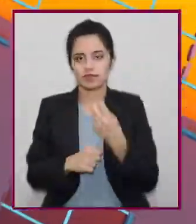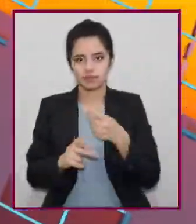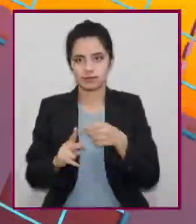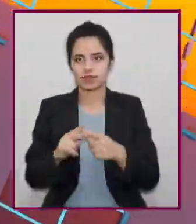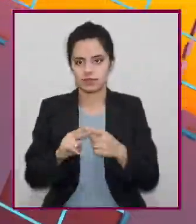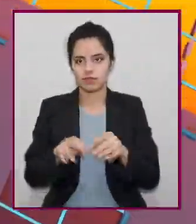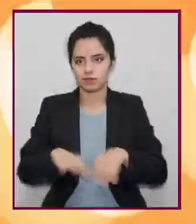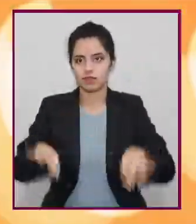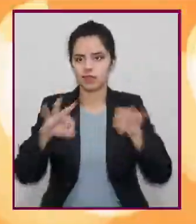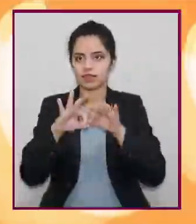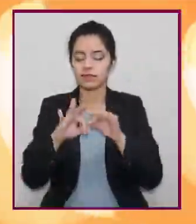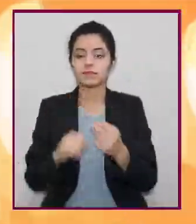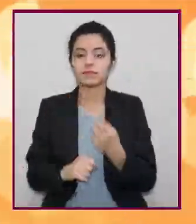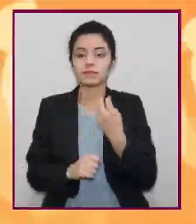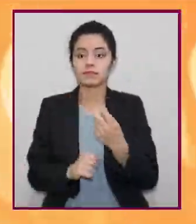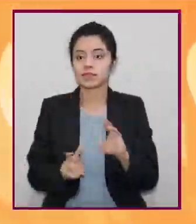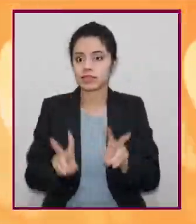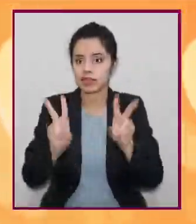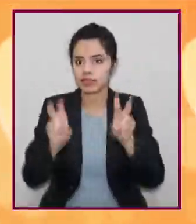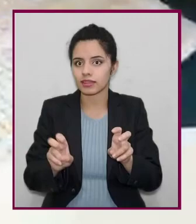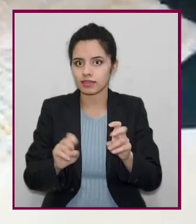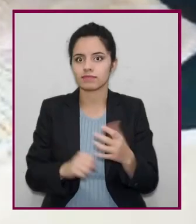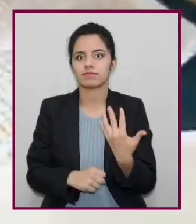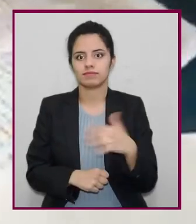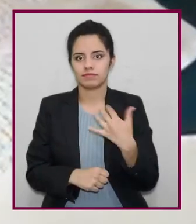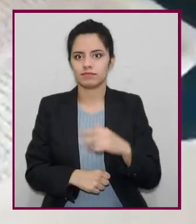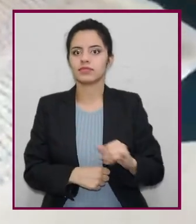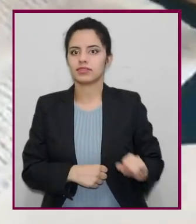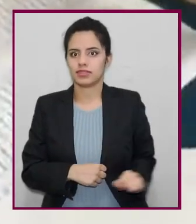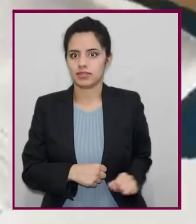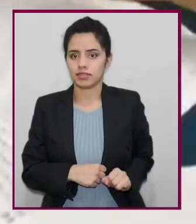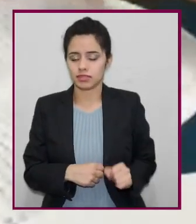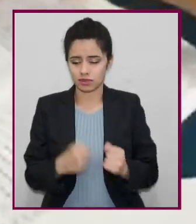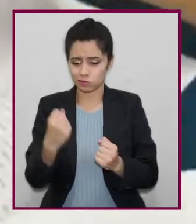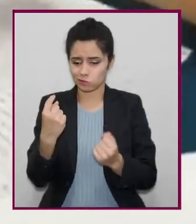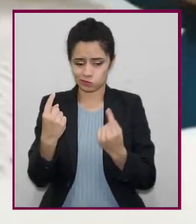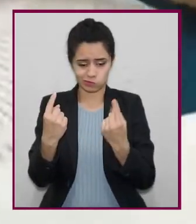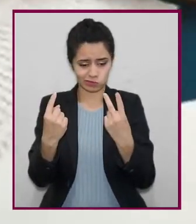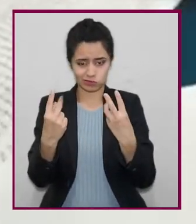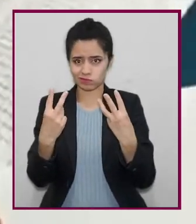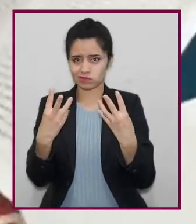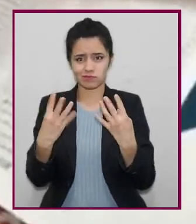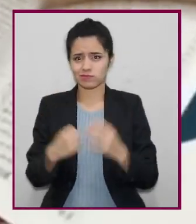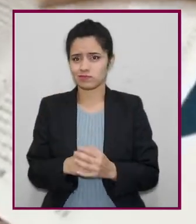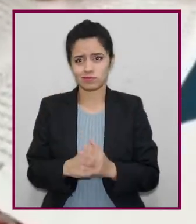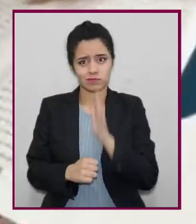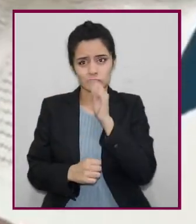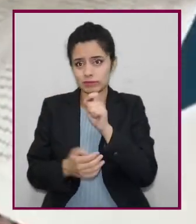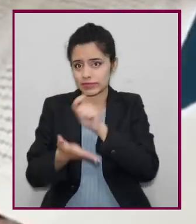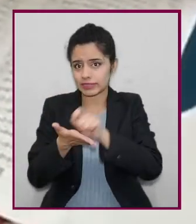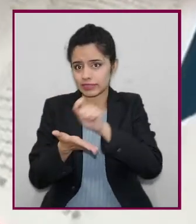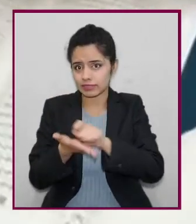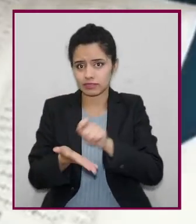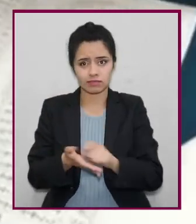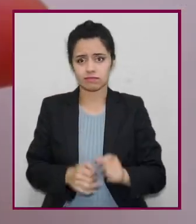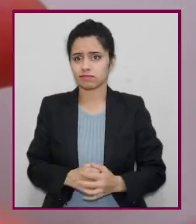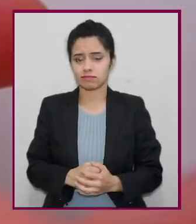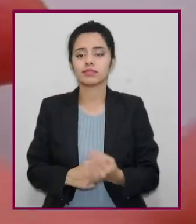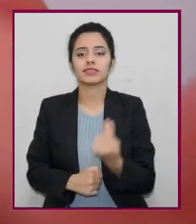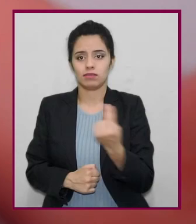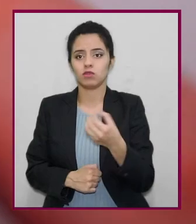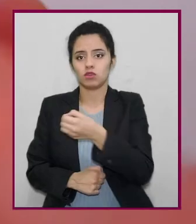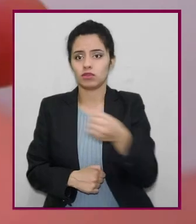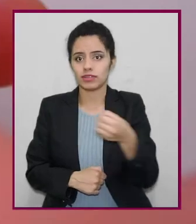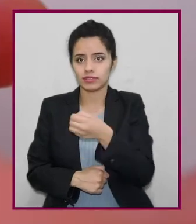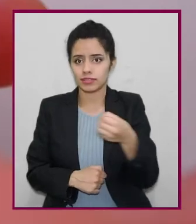uso de estas herramientas. Qué bueno que vamos a ver ese tema. Ya no podemos seguir contando con los dedos y apuntando todo en nuestras libretitas. Tenemos